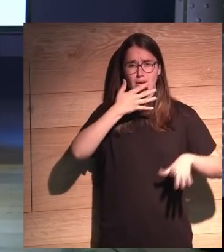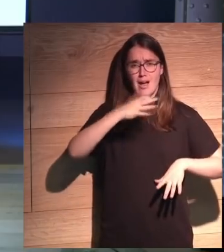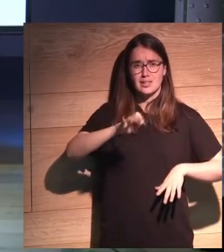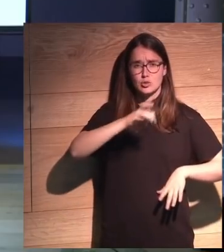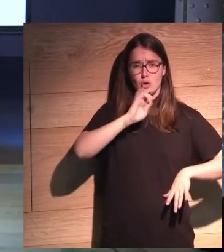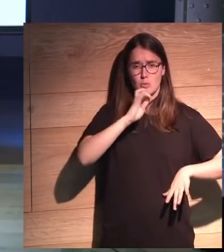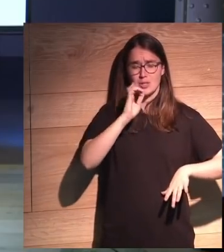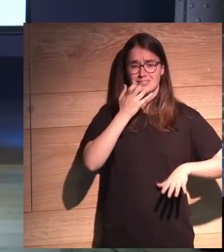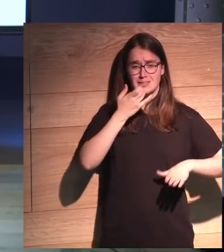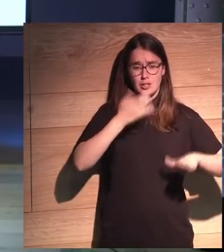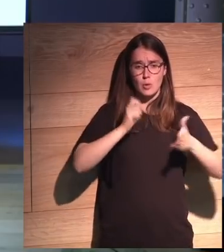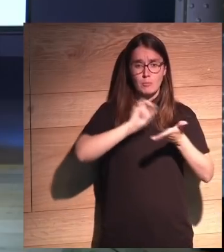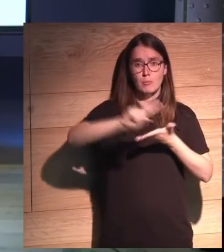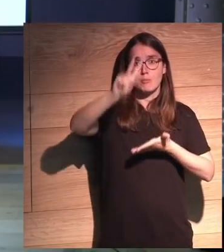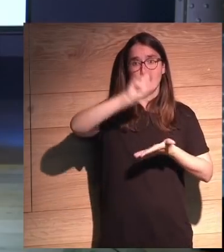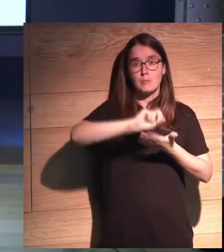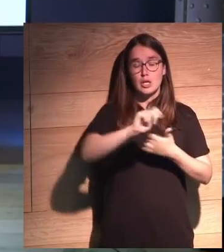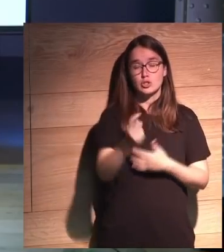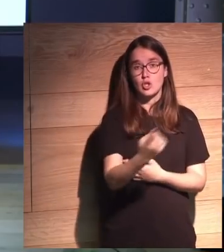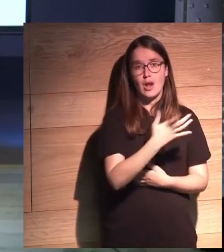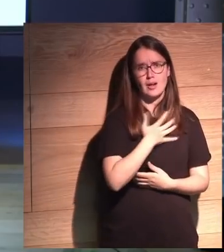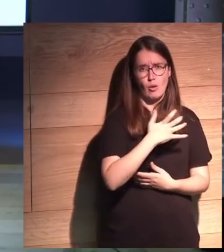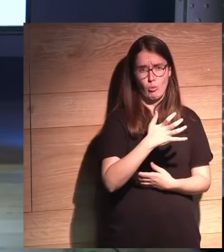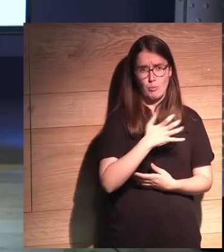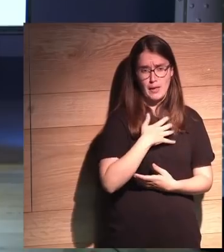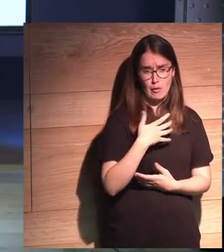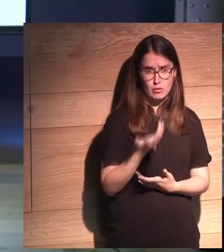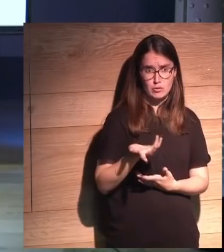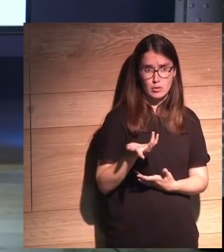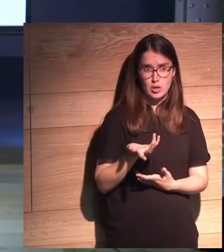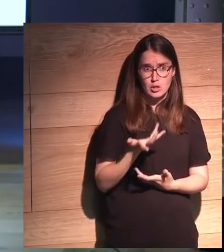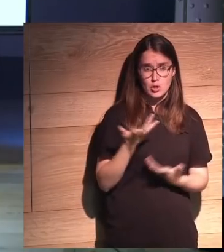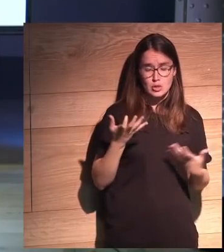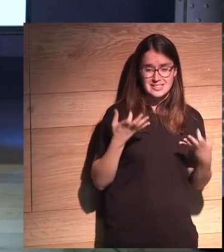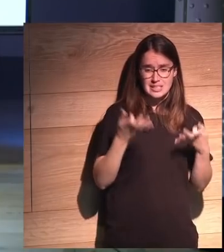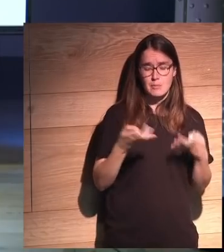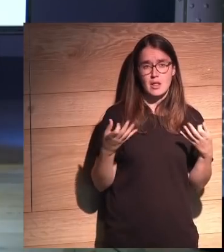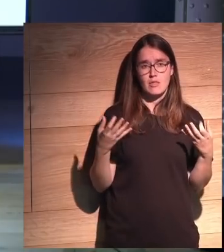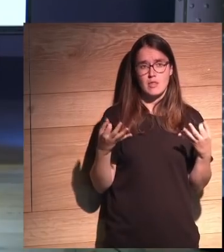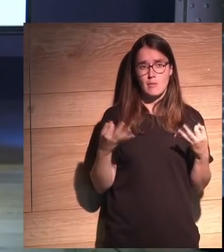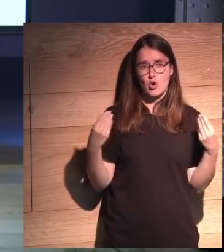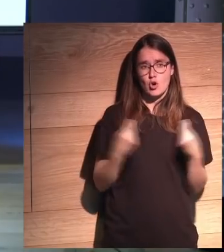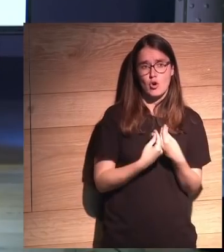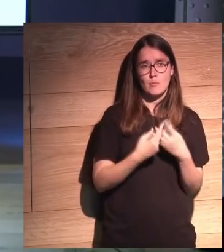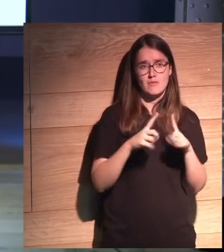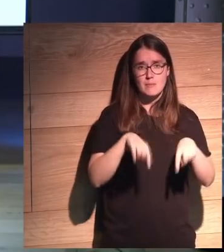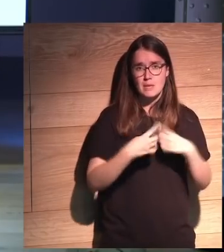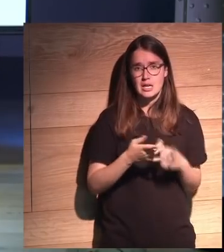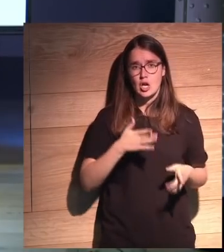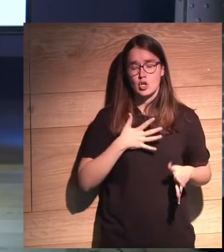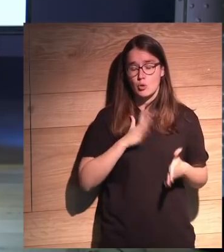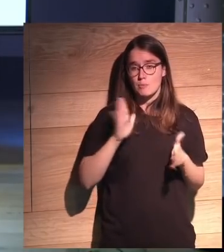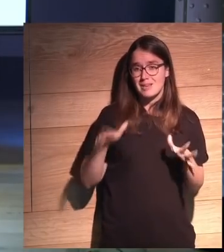me dejan salir sola a inspirarme? Dice, no puedo ir a ningún sitio, tengo que ir a todos los lados con mi familia, con mi dama